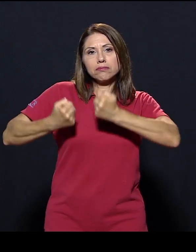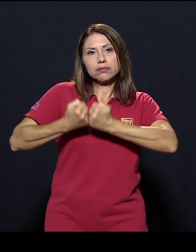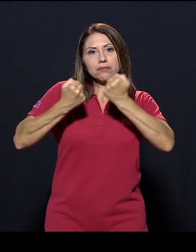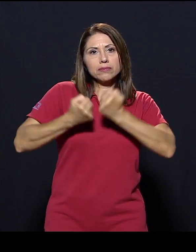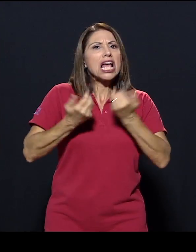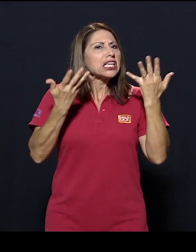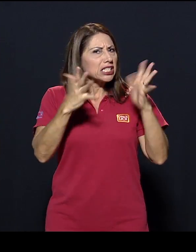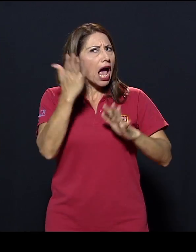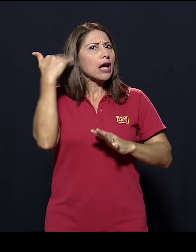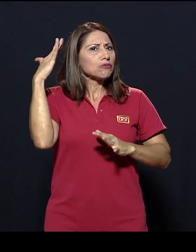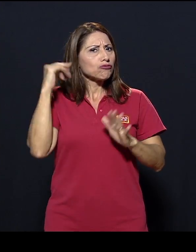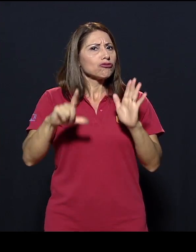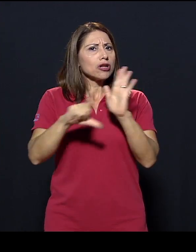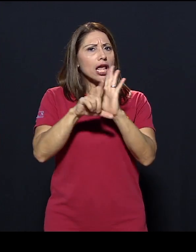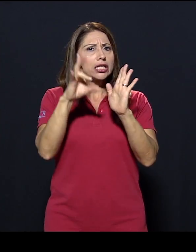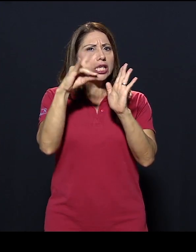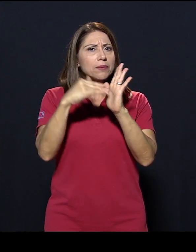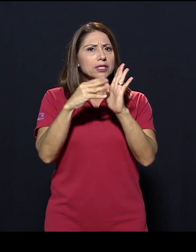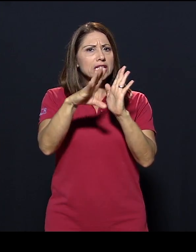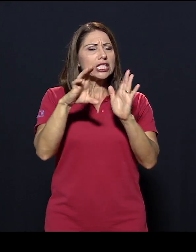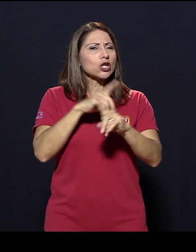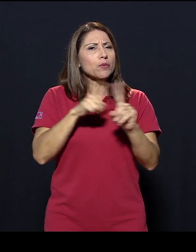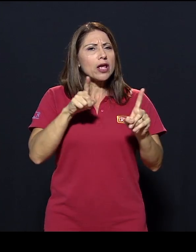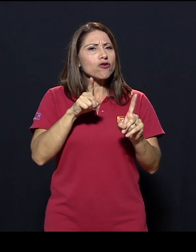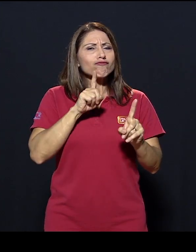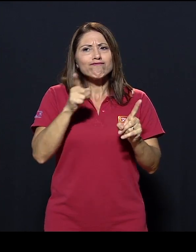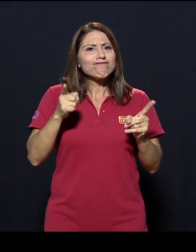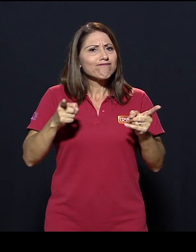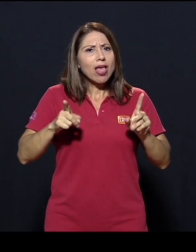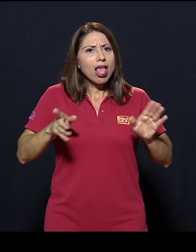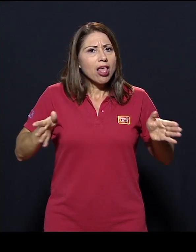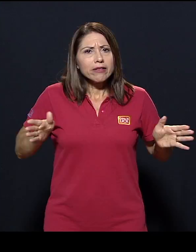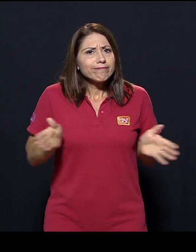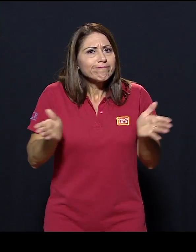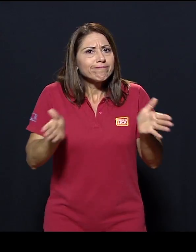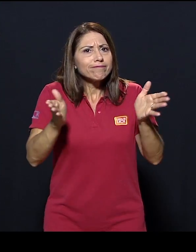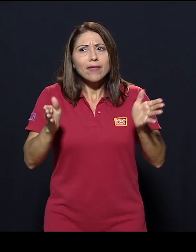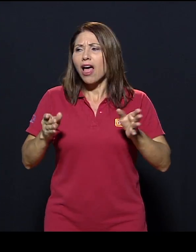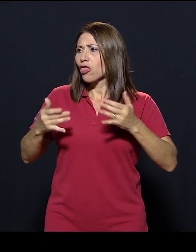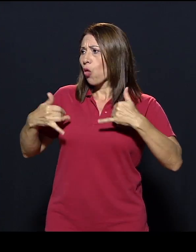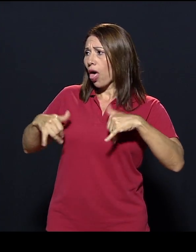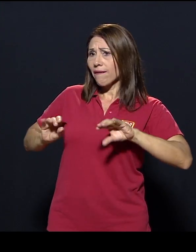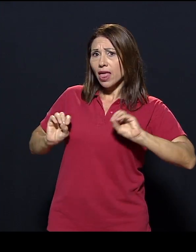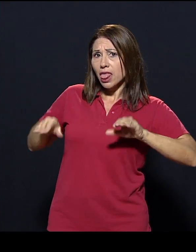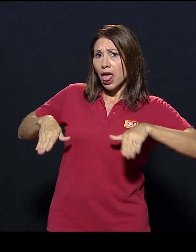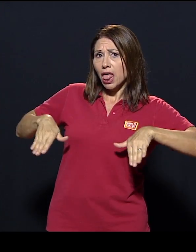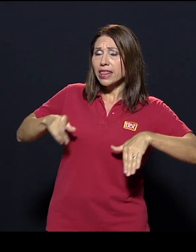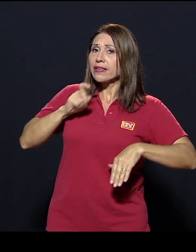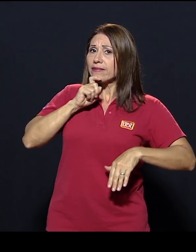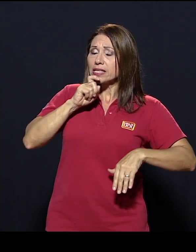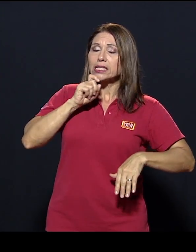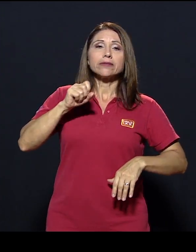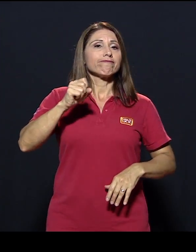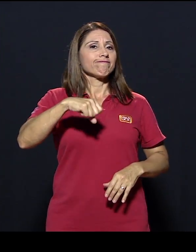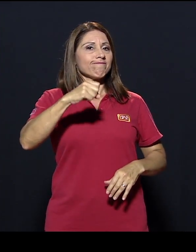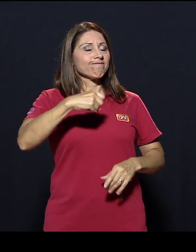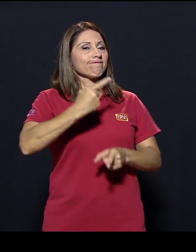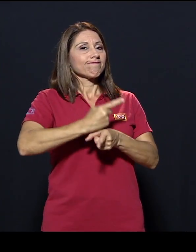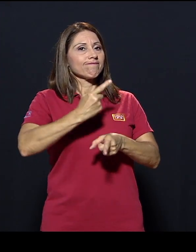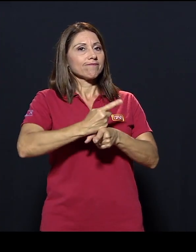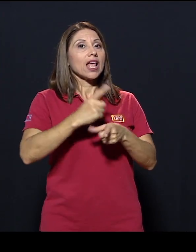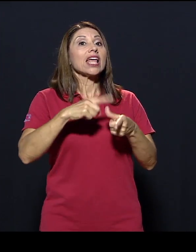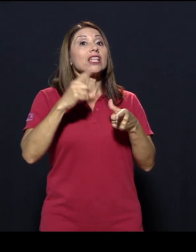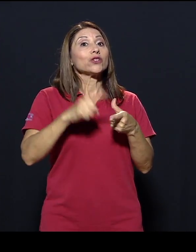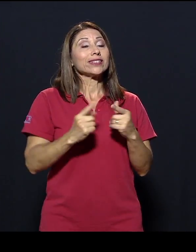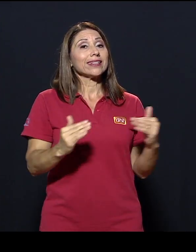momento, aunque ya estaba la ley 7600, pero no había auge, no había trabajo. Es difícil. Exacto. Entonces, dentro